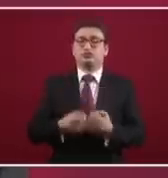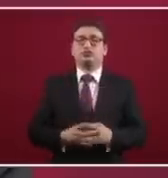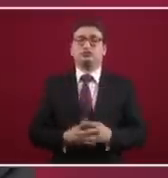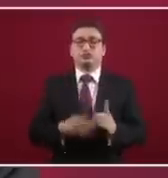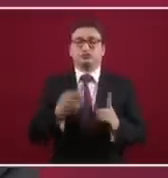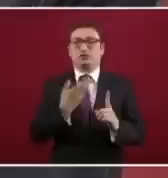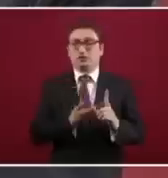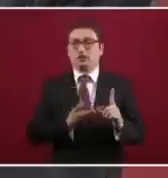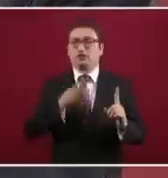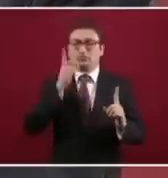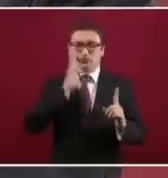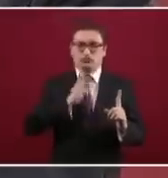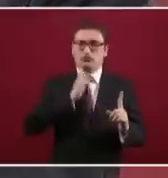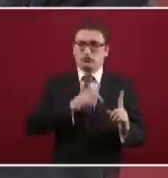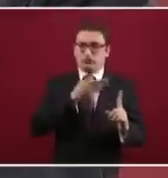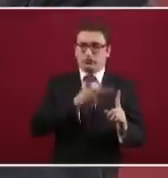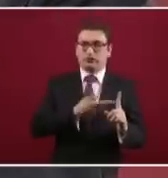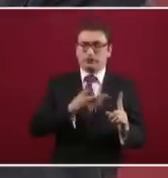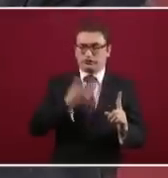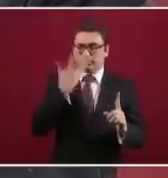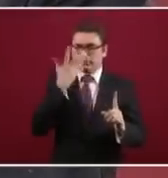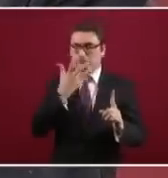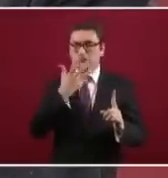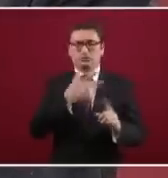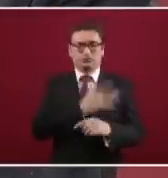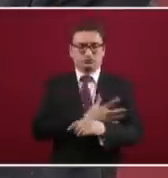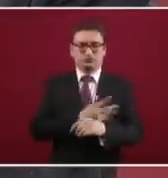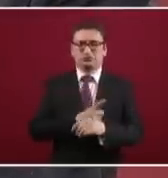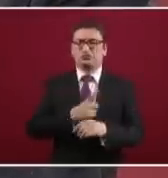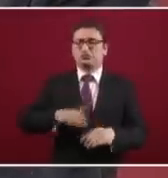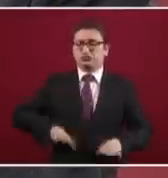y es una mujer con convicciones.